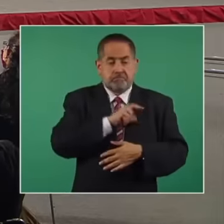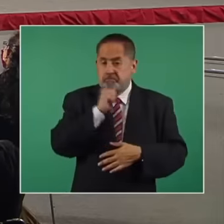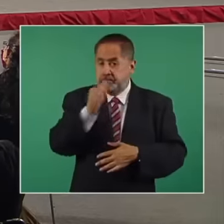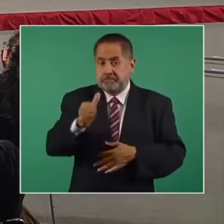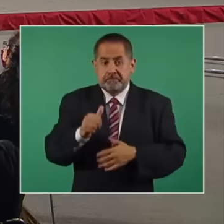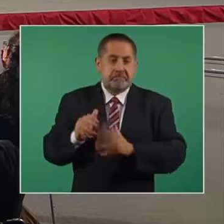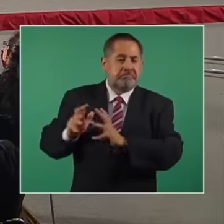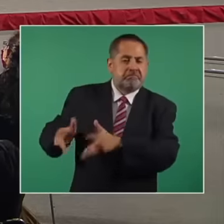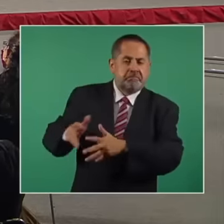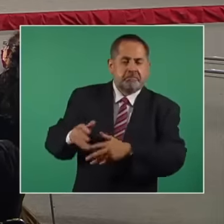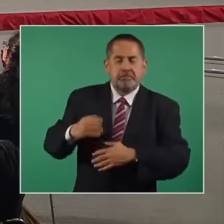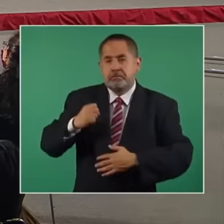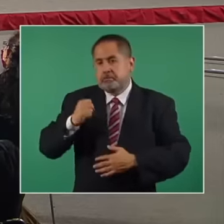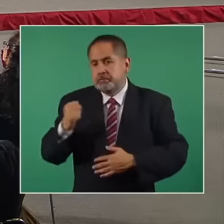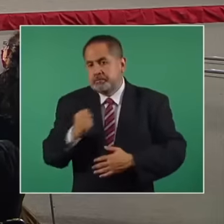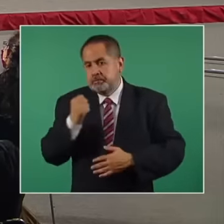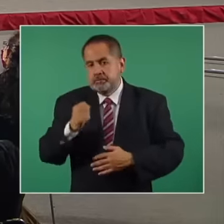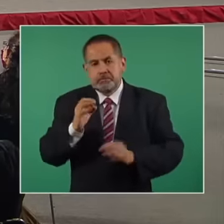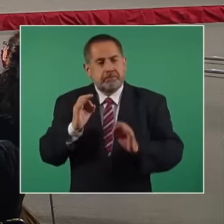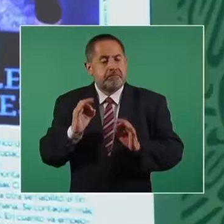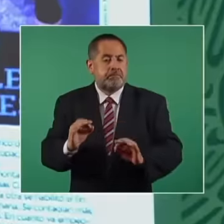porque ni siquiera